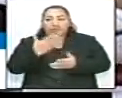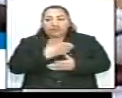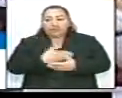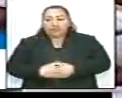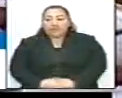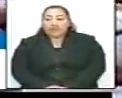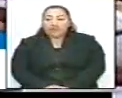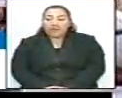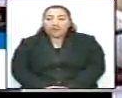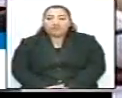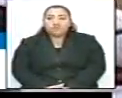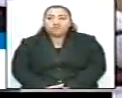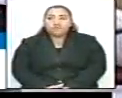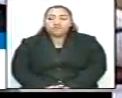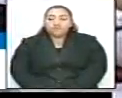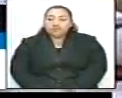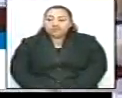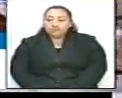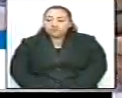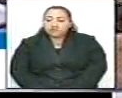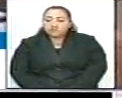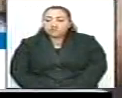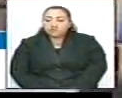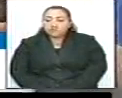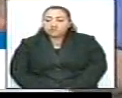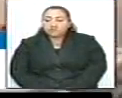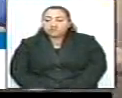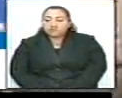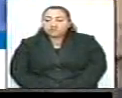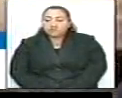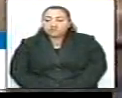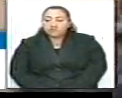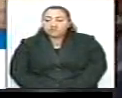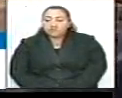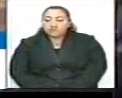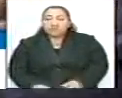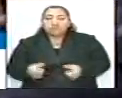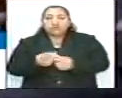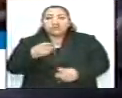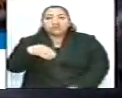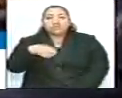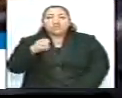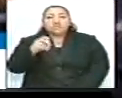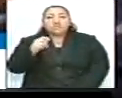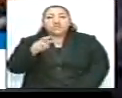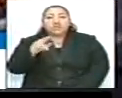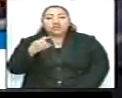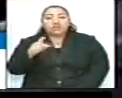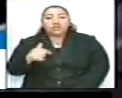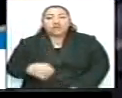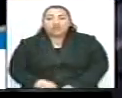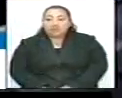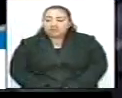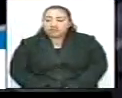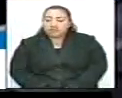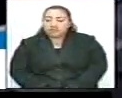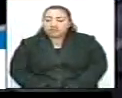presidente. Muchísimas gracias, Corchal. Vamos a dar la palabra al congresista William Monterola. Muchas gracias,